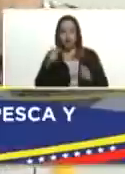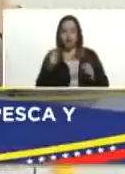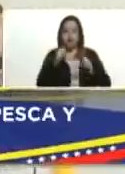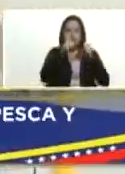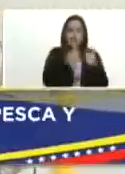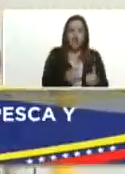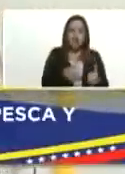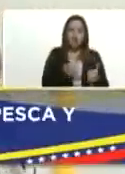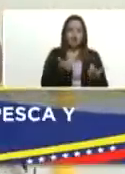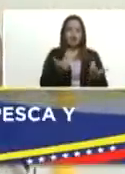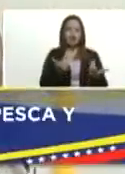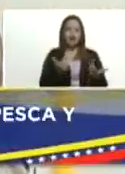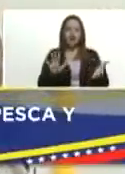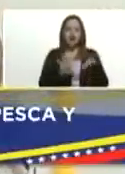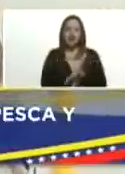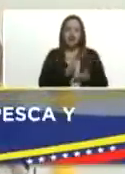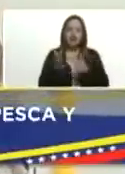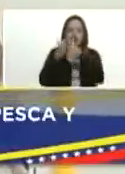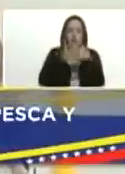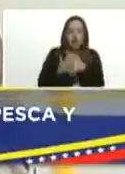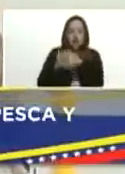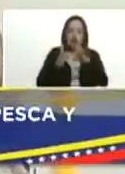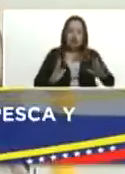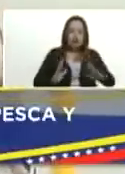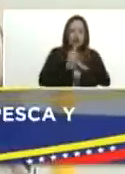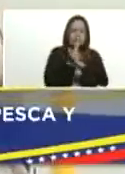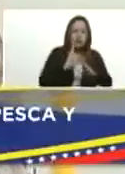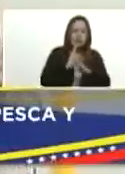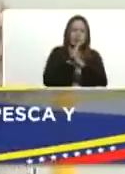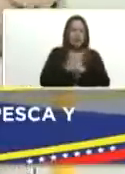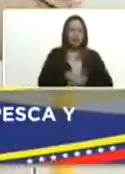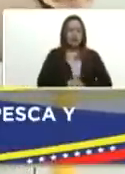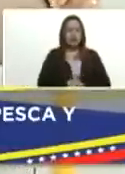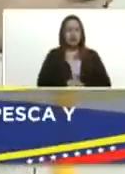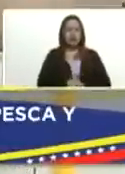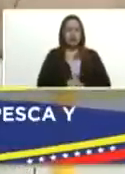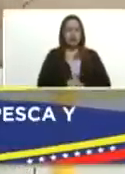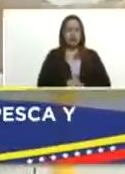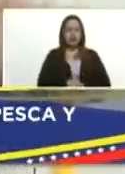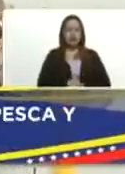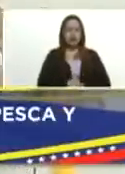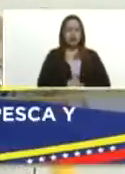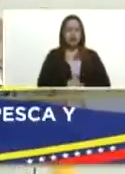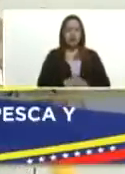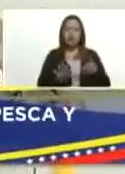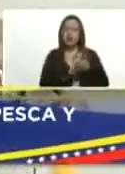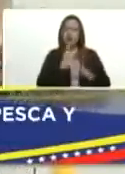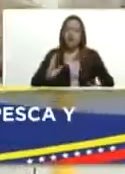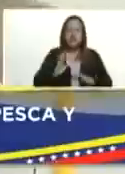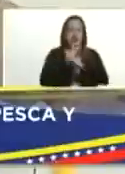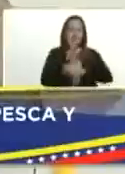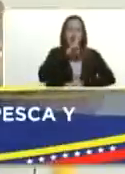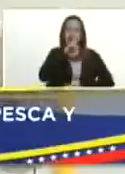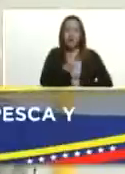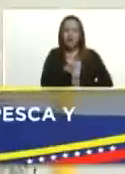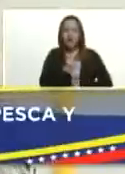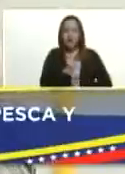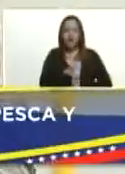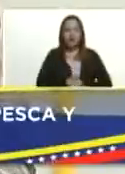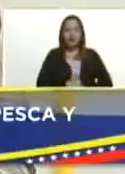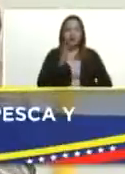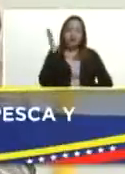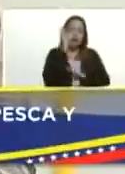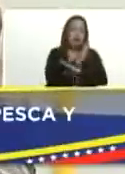los misiles el imperialismo norteamericano, los misiles de las sanciones criminales, del bloqueo